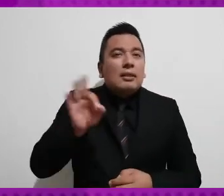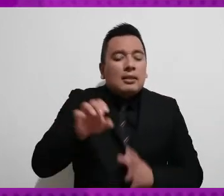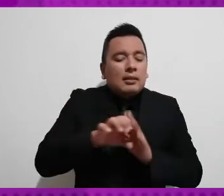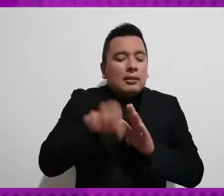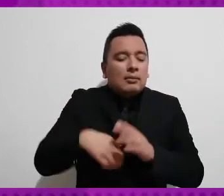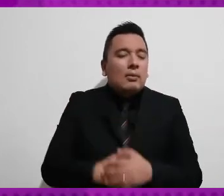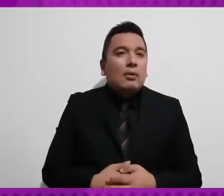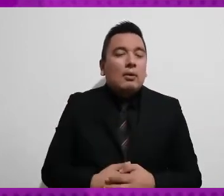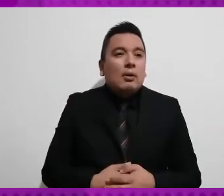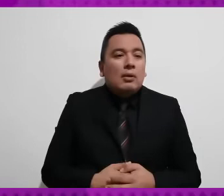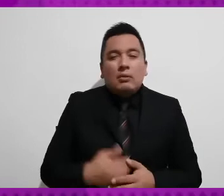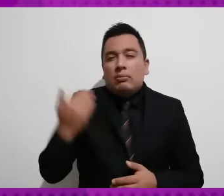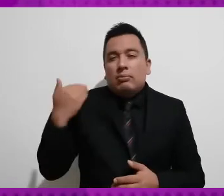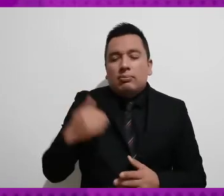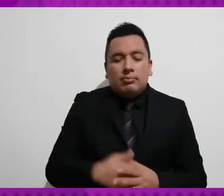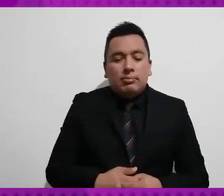electoral se insacularon